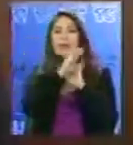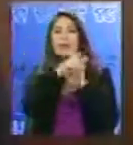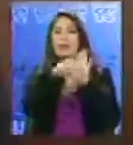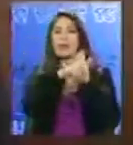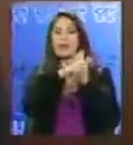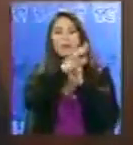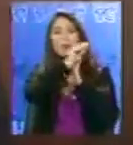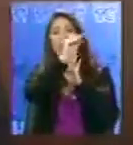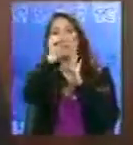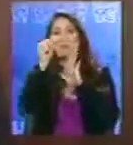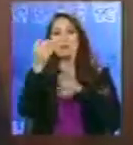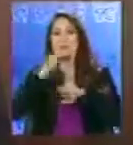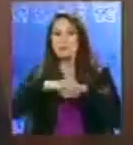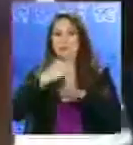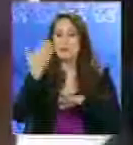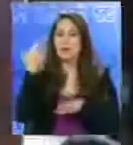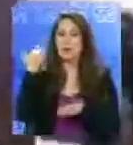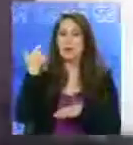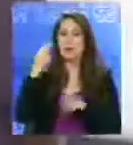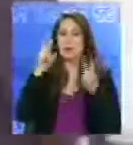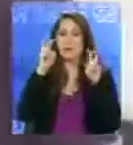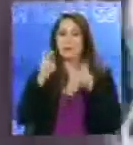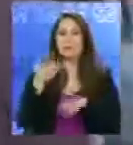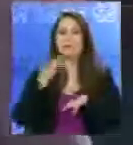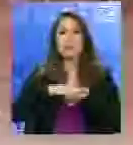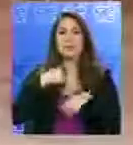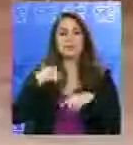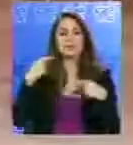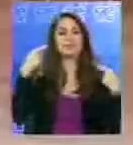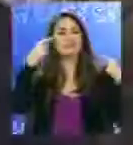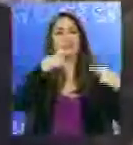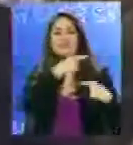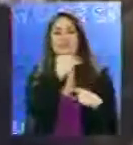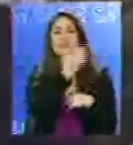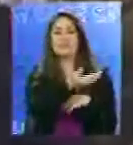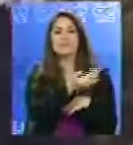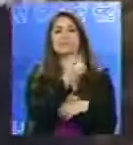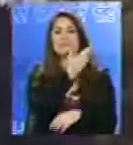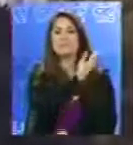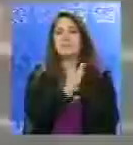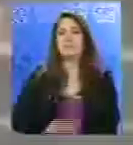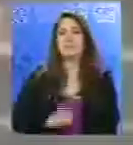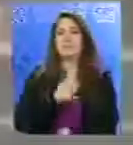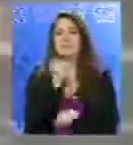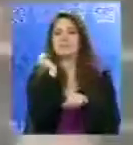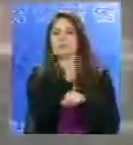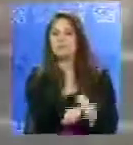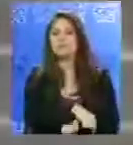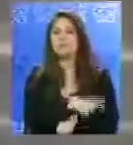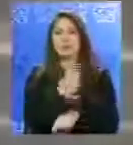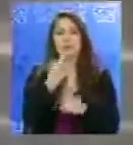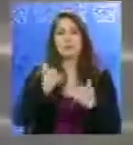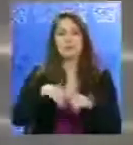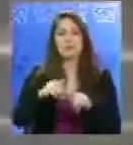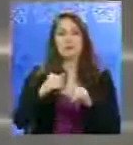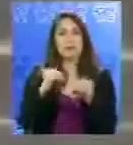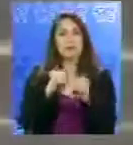reincidir en sus acusaciones maliciosas y temerarias en contra del mandatario, podrían incurrir nuevamente en el delito de injurias.